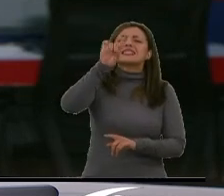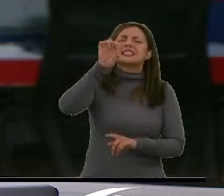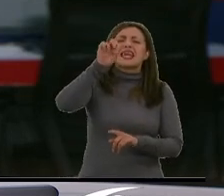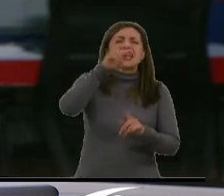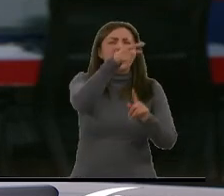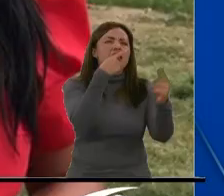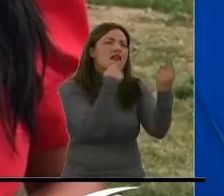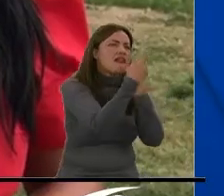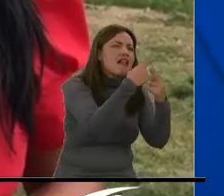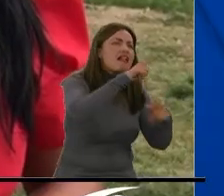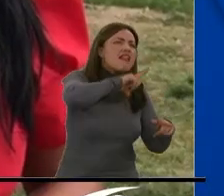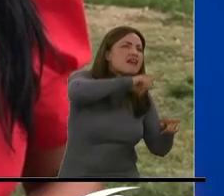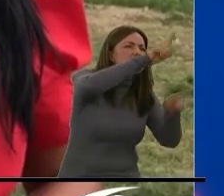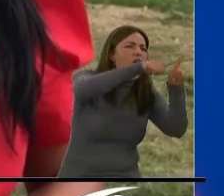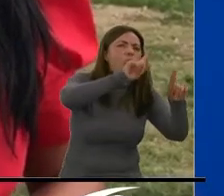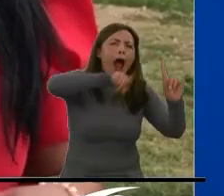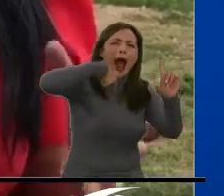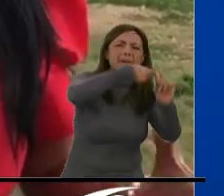¿Qué están pidiendo?